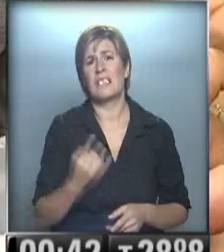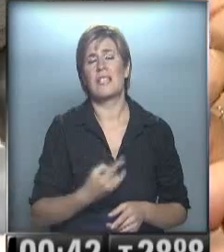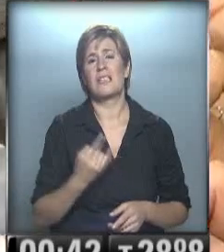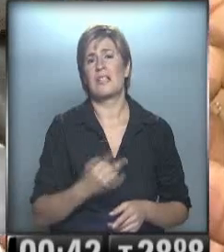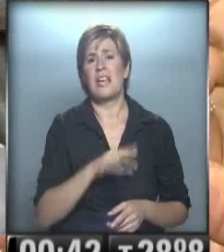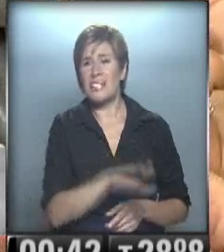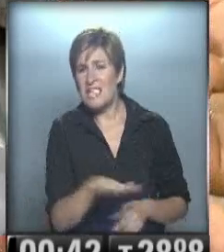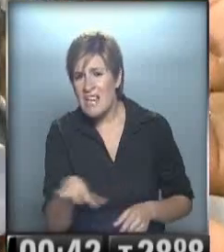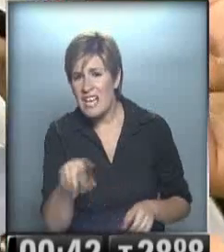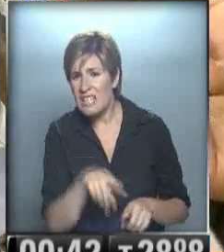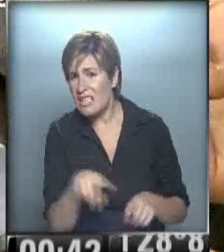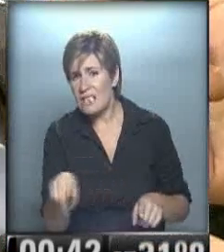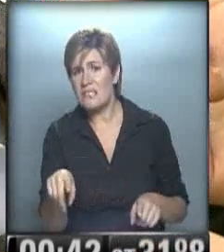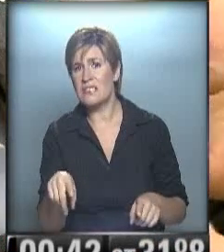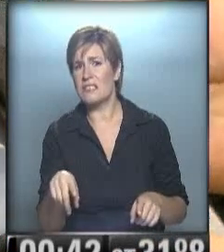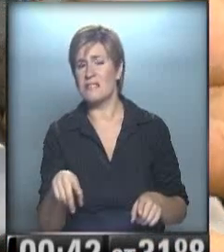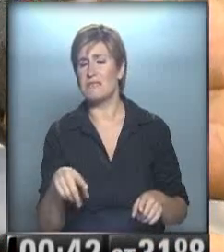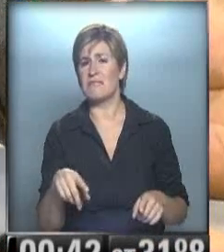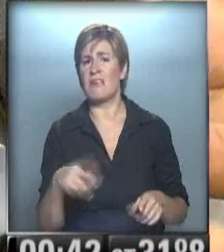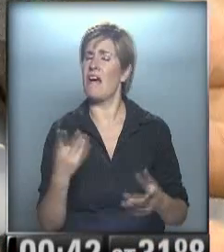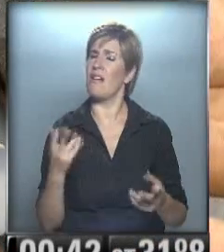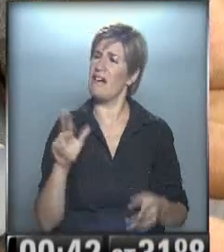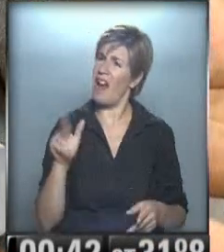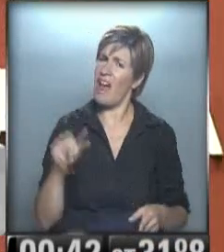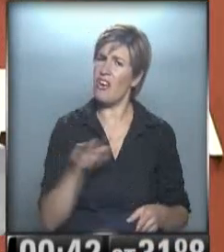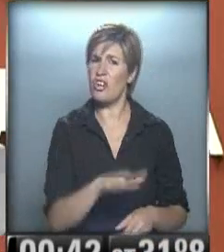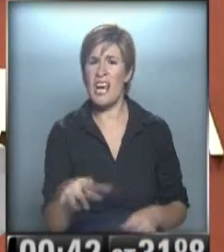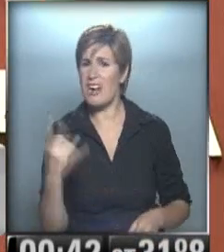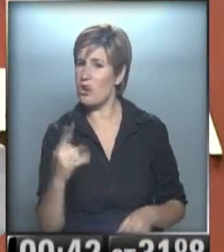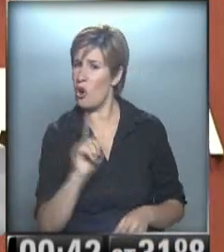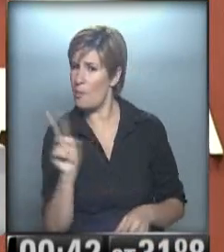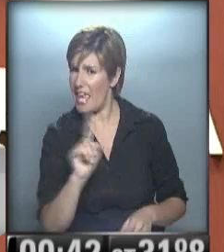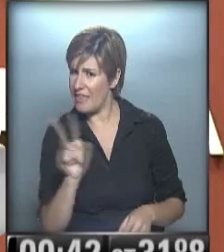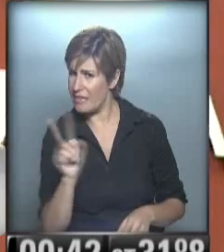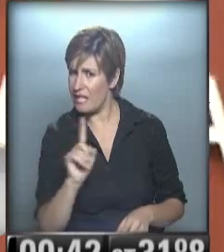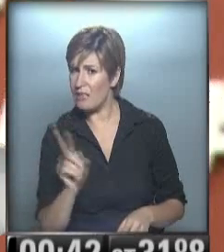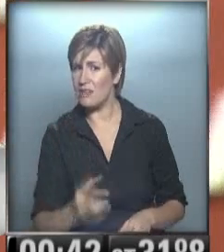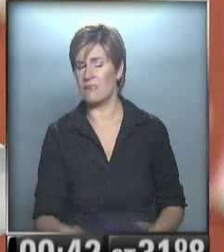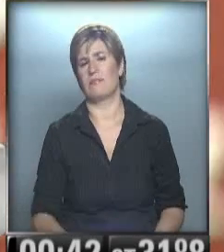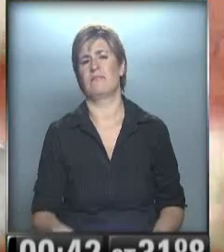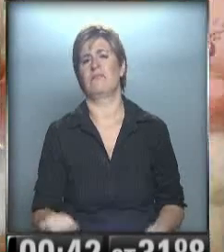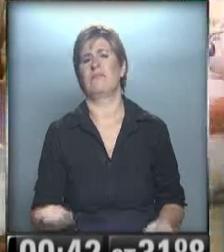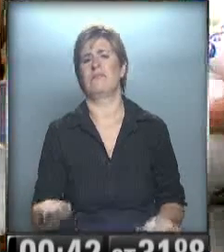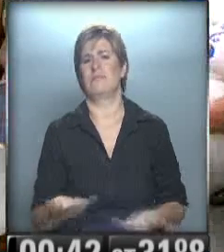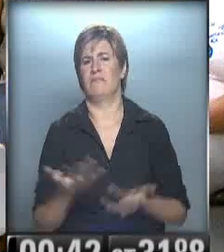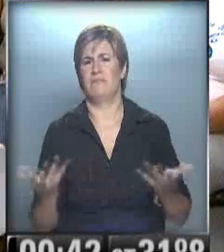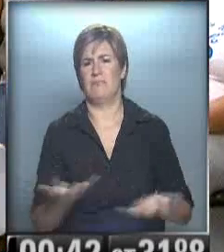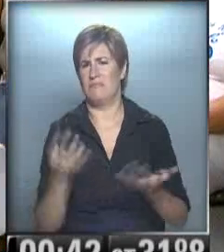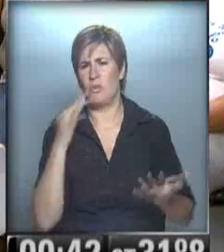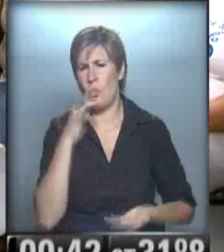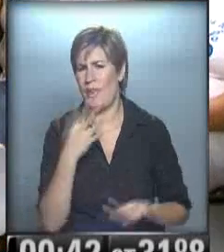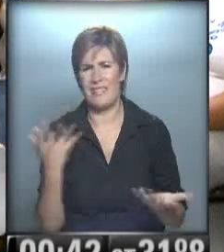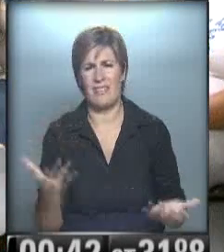que nuestros hijos, no, lo raro es que nuestros hijos no mienten, o sea, entonces no entendés. Los chicos